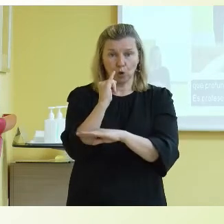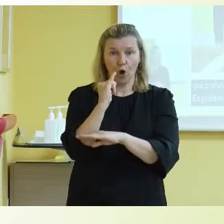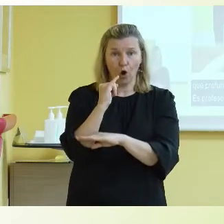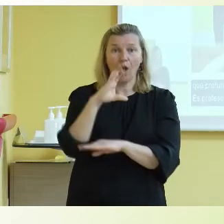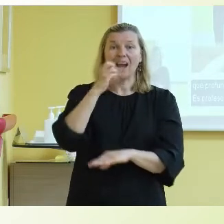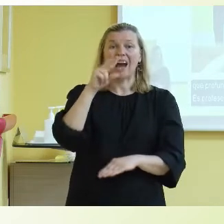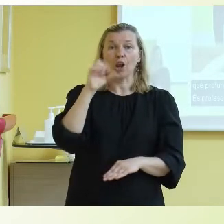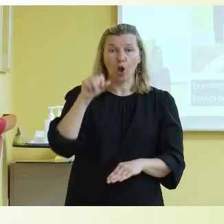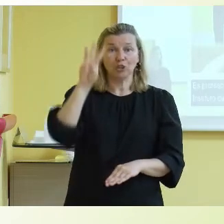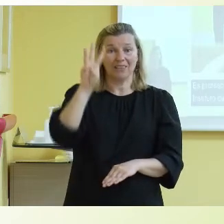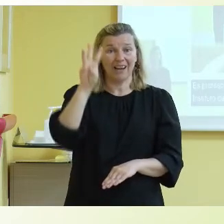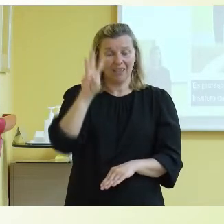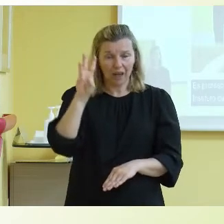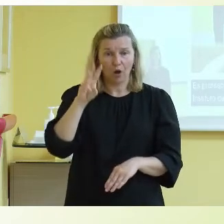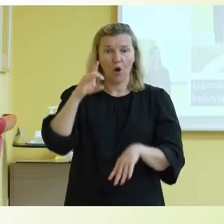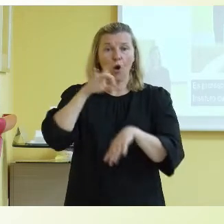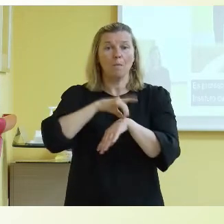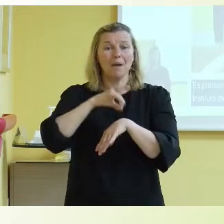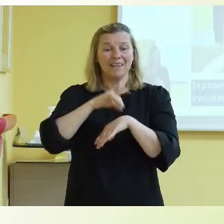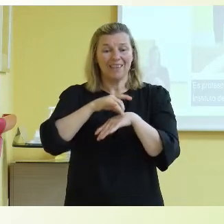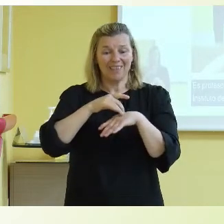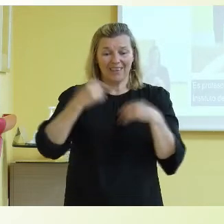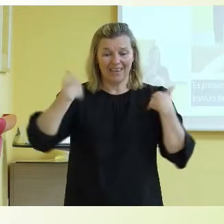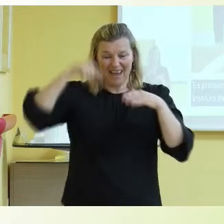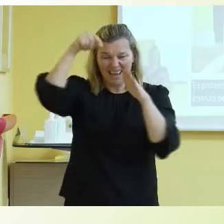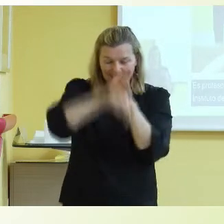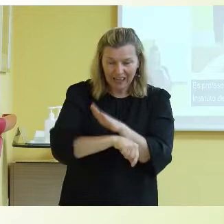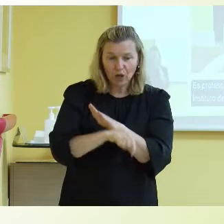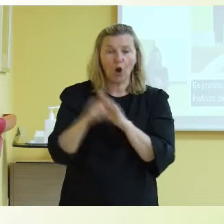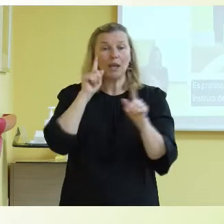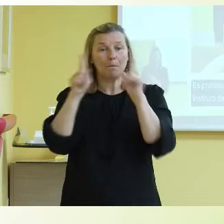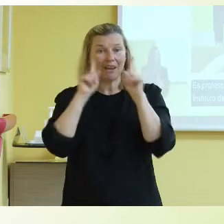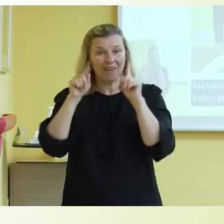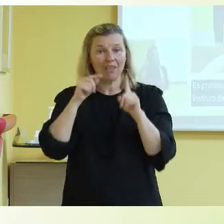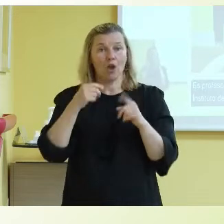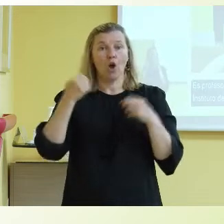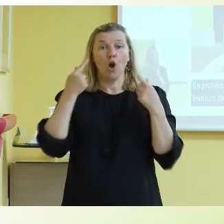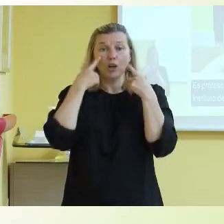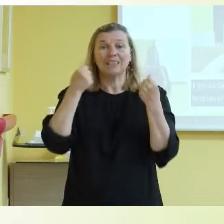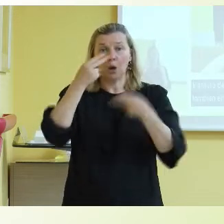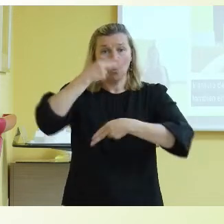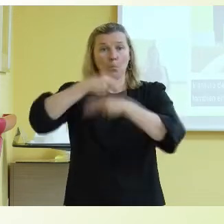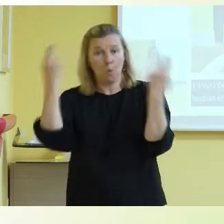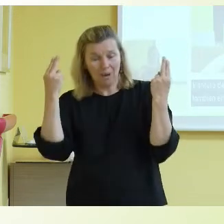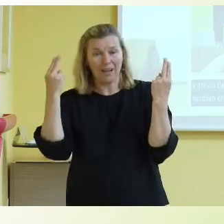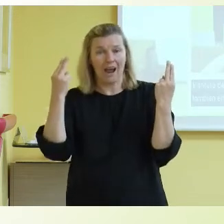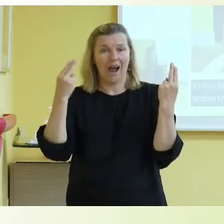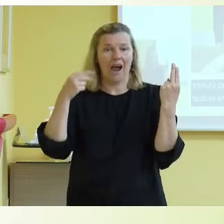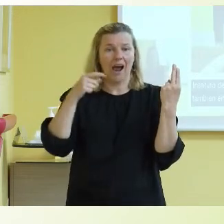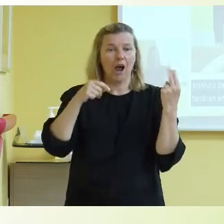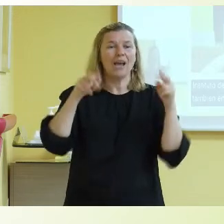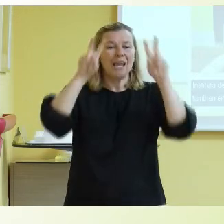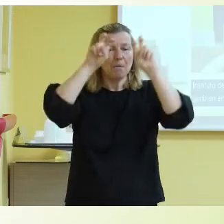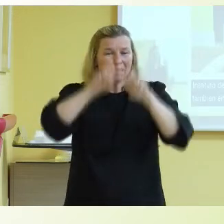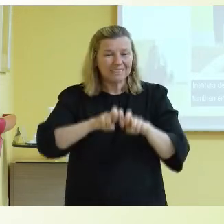doctor en medicina, especialista en medicina interna y también en medicina preventiva y salud pública, director del IER, el Instituto de Investigación de Enfermedades